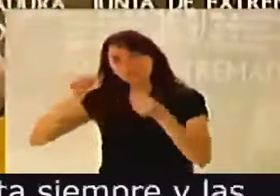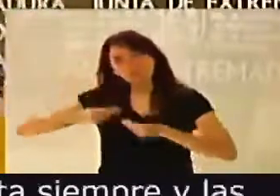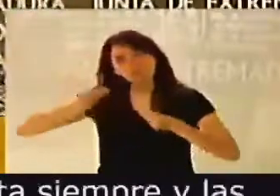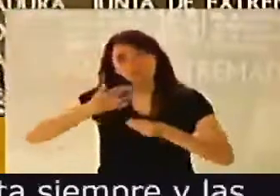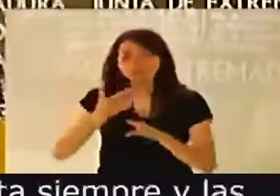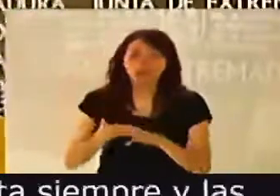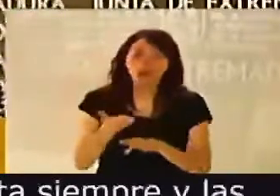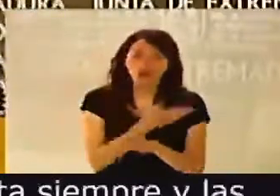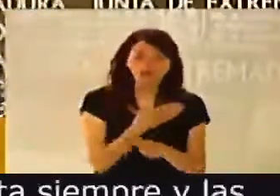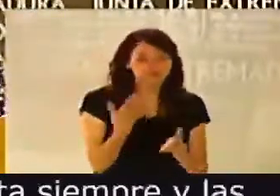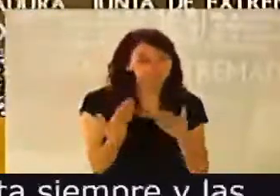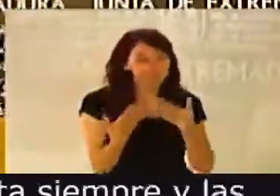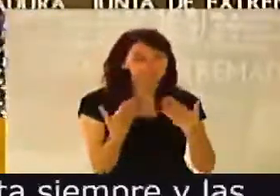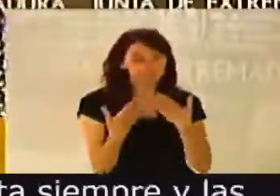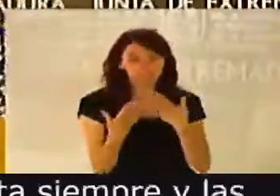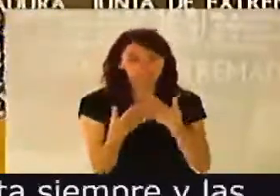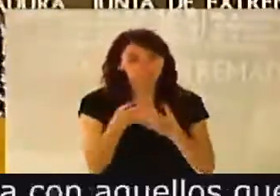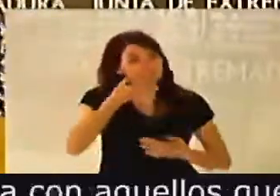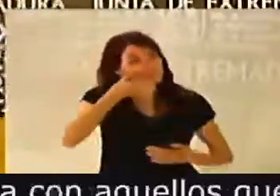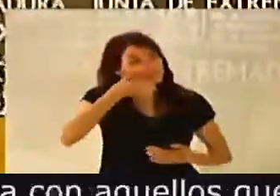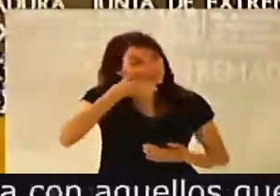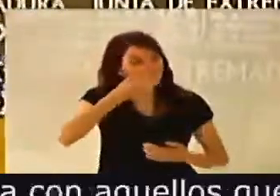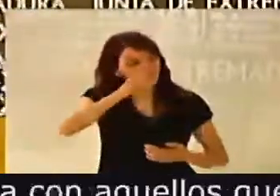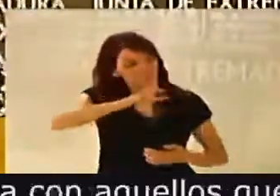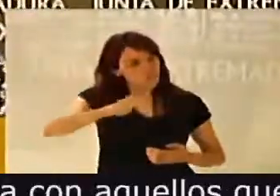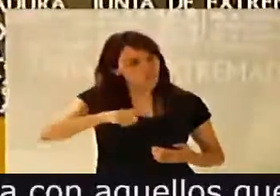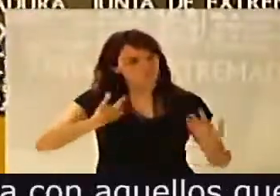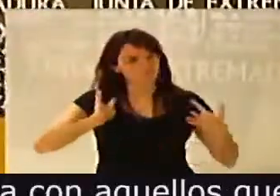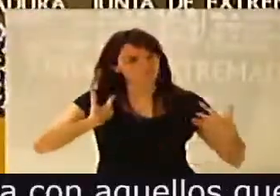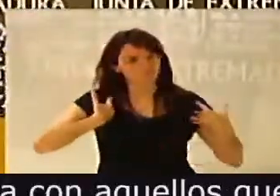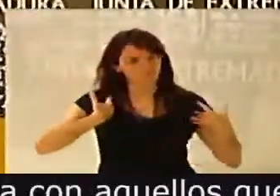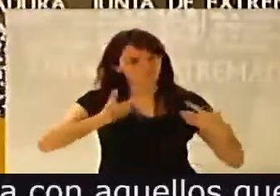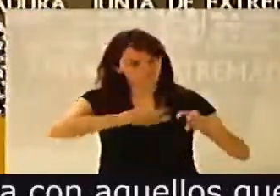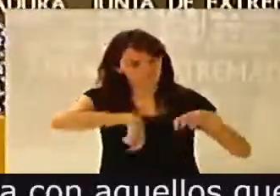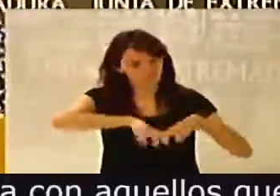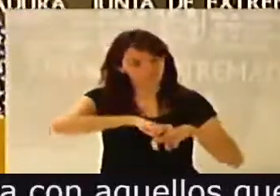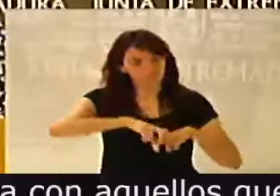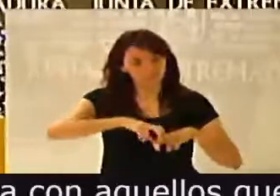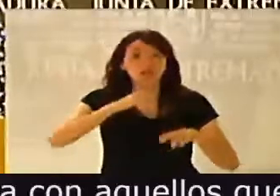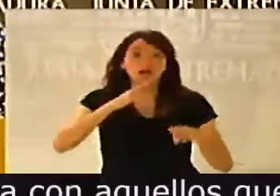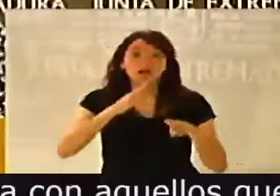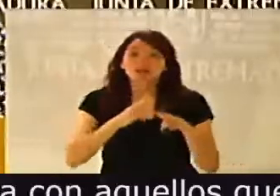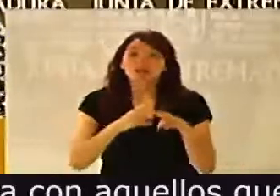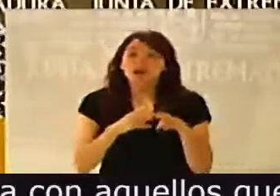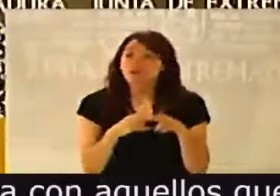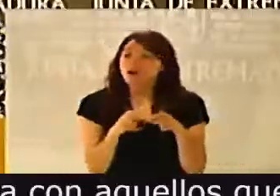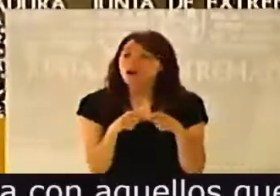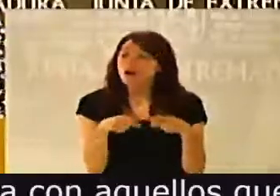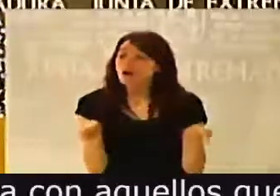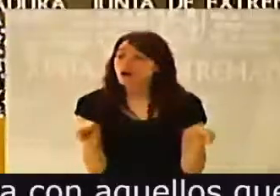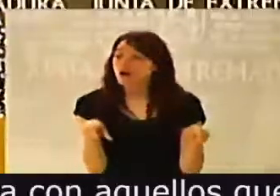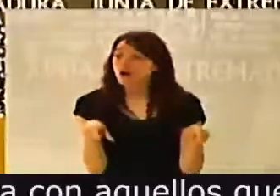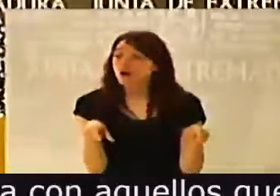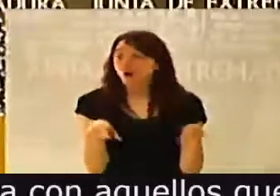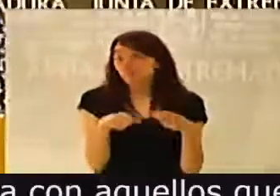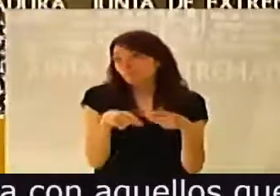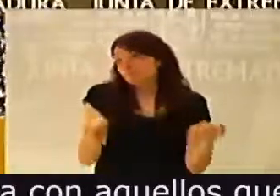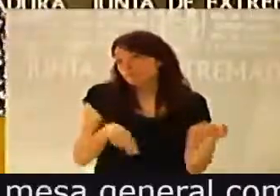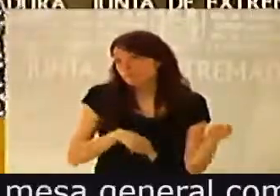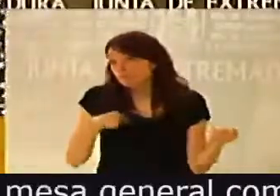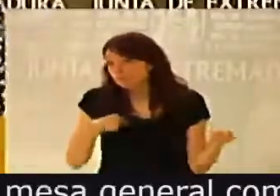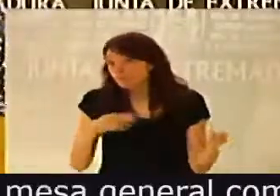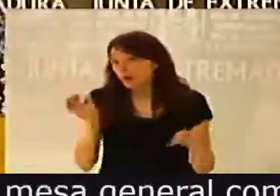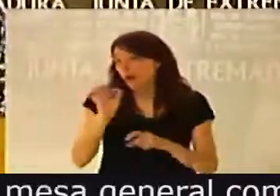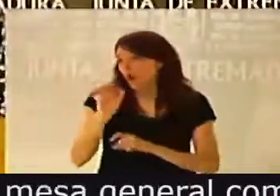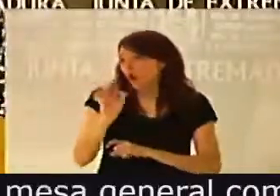con aquellos que lo sufren en su propia piel. Eso se puede llamar mesa general, como interlocución formal establecida, o las